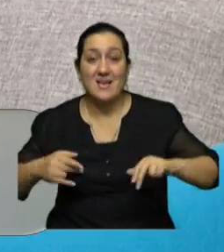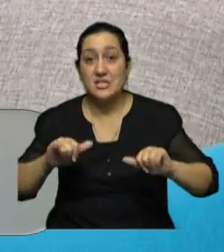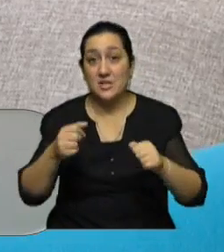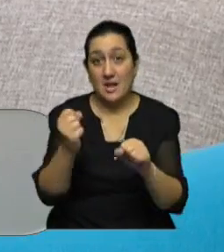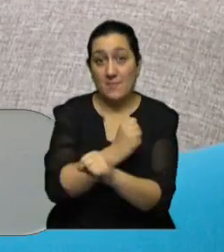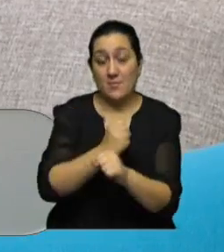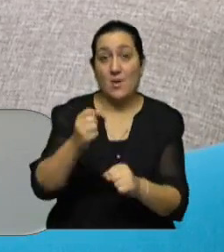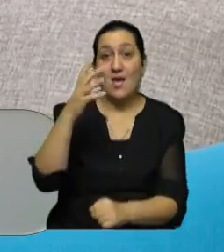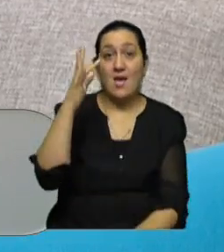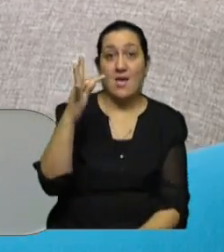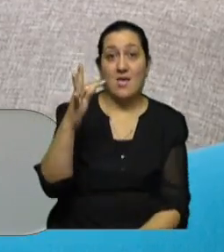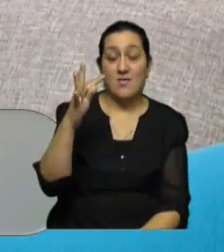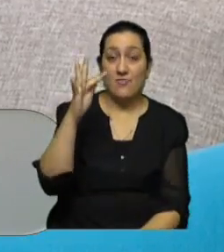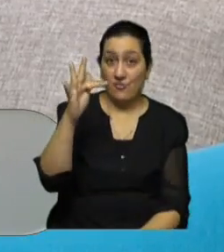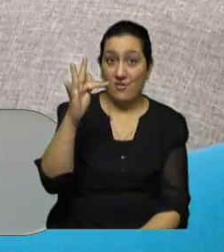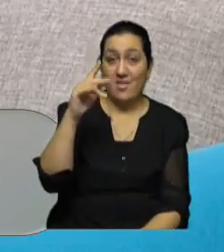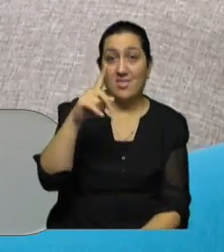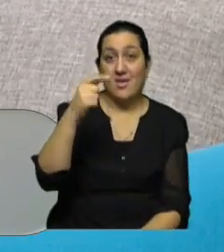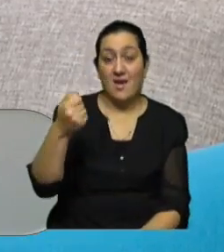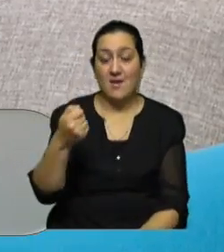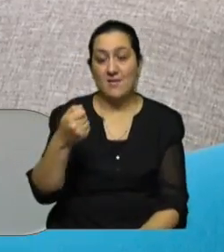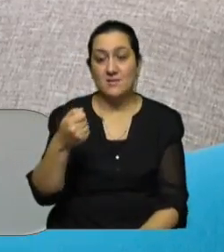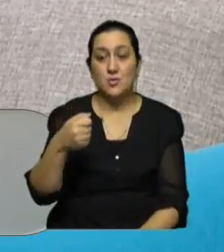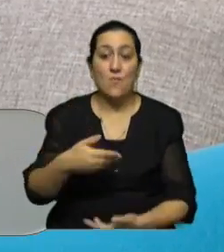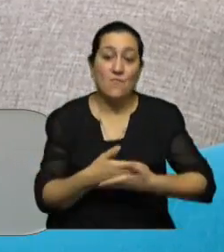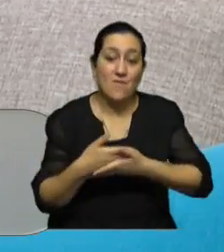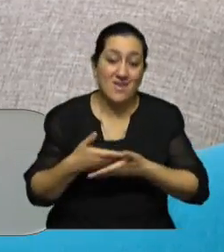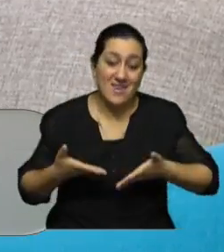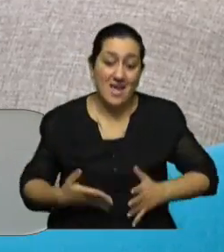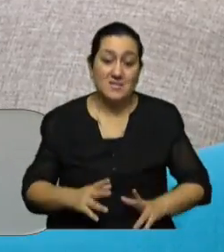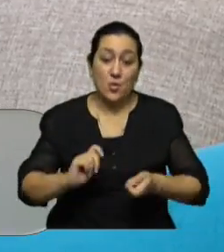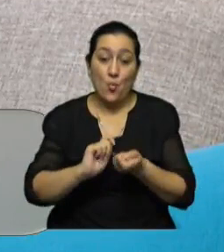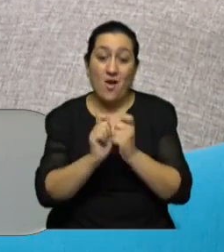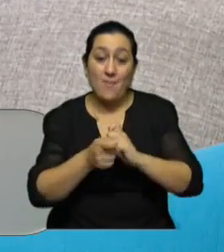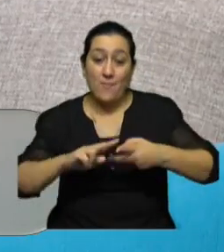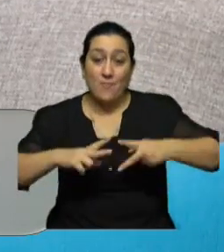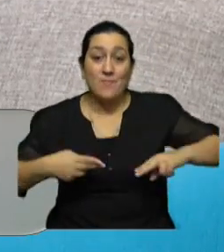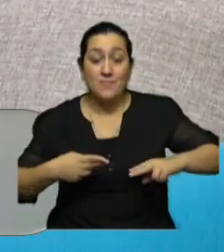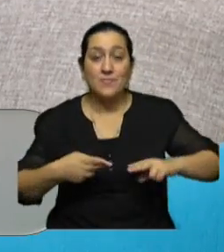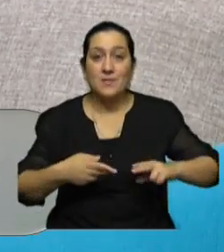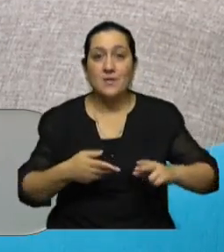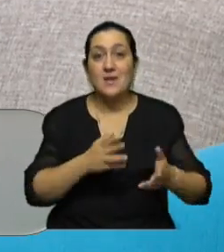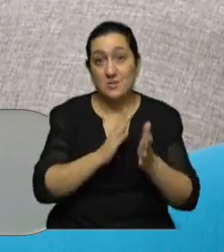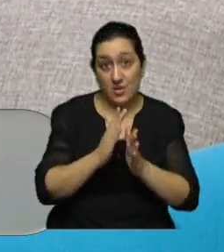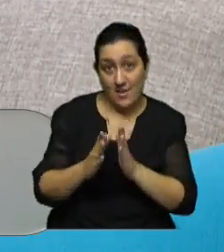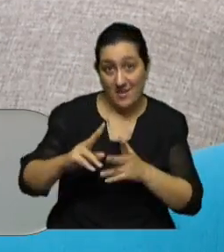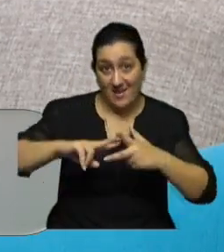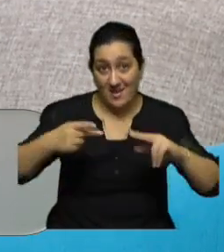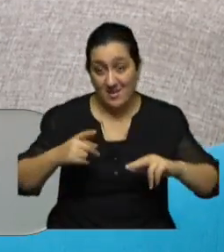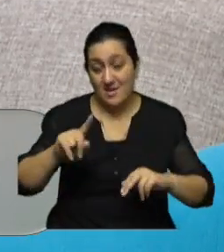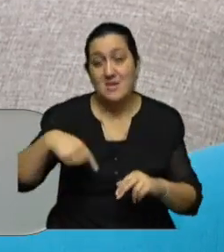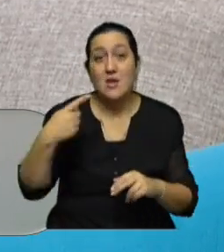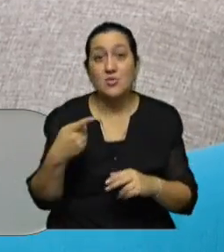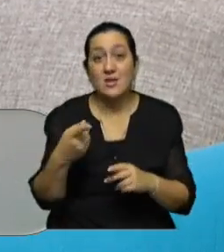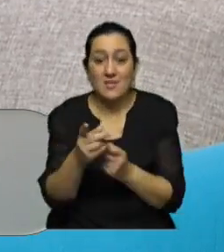por la FDA y que cuando un niño nace con determinada mutación genética, se hace la terapia génica, y hay otras terapias génicas que las tenemos que